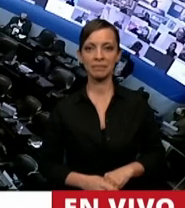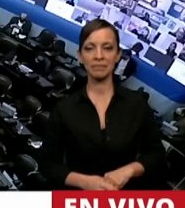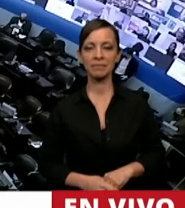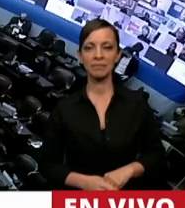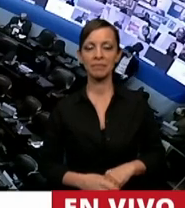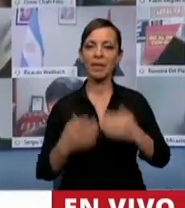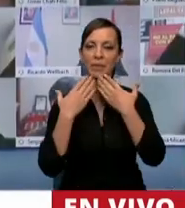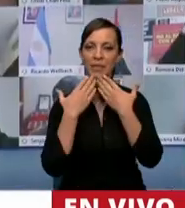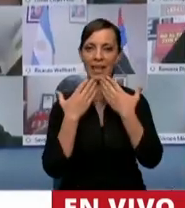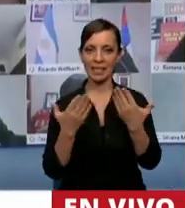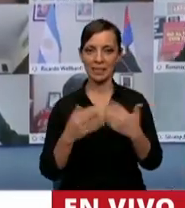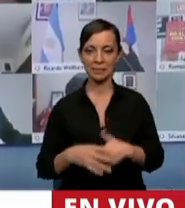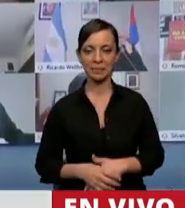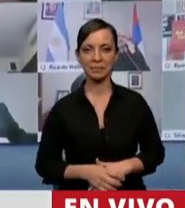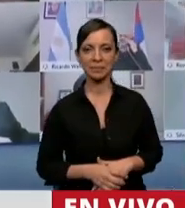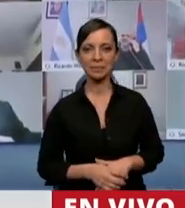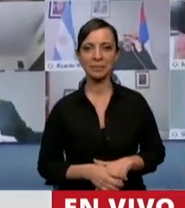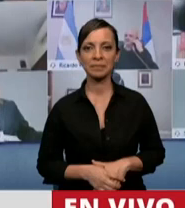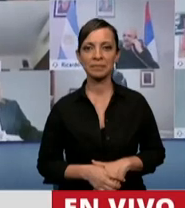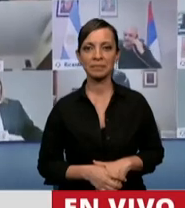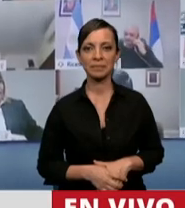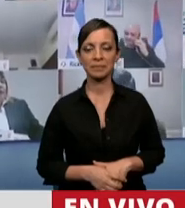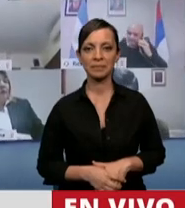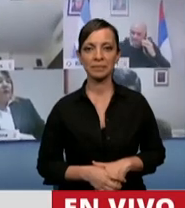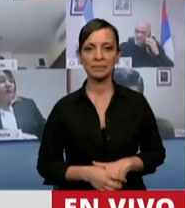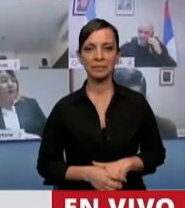gracias señor presidente